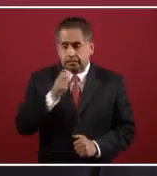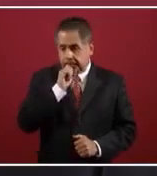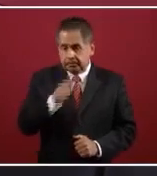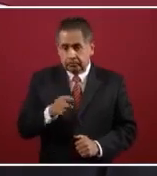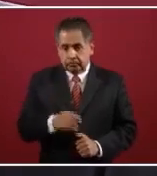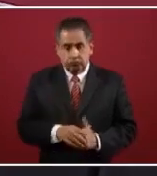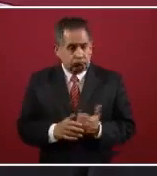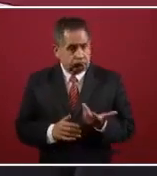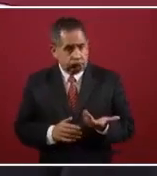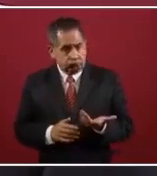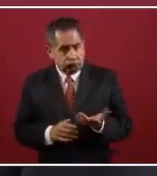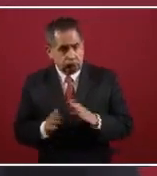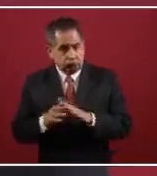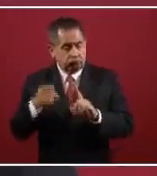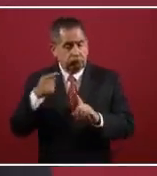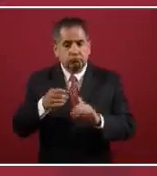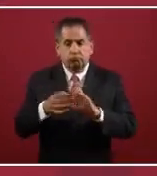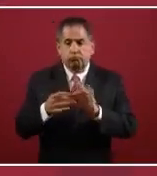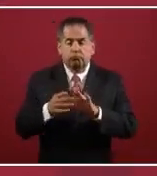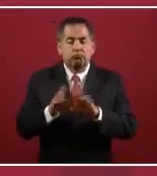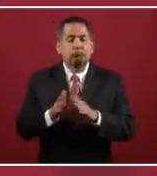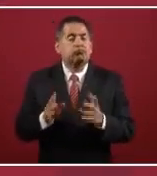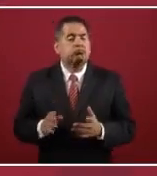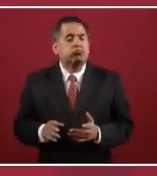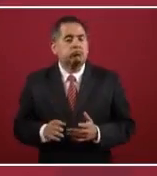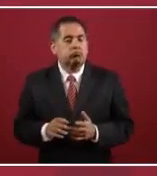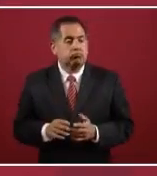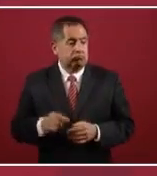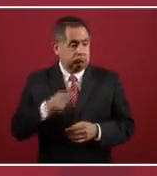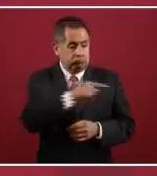con el solo hecho de invertir,